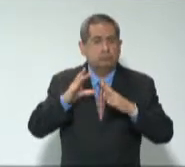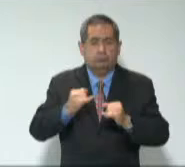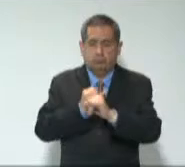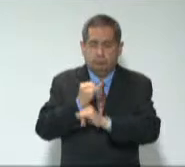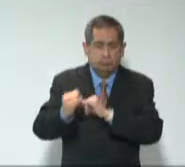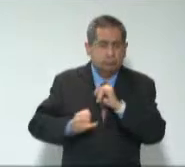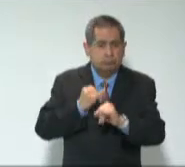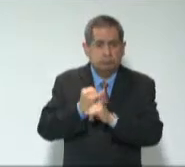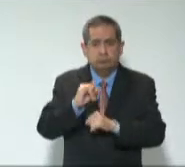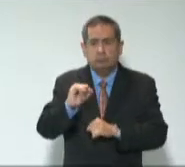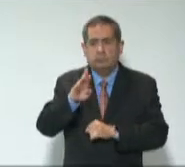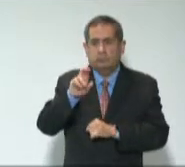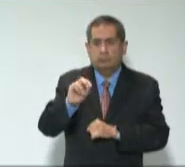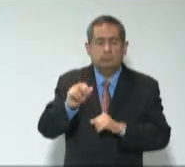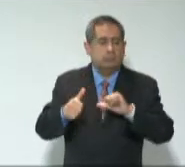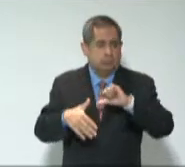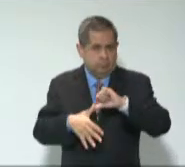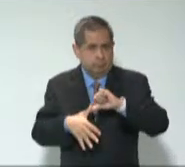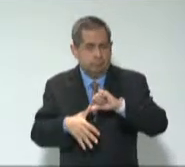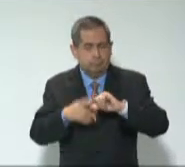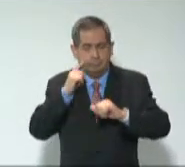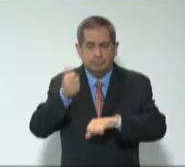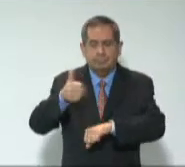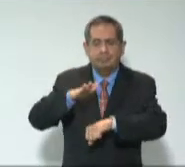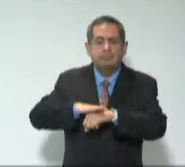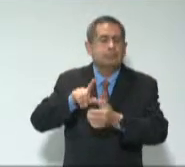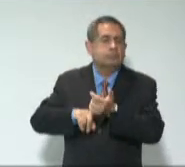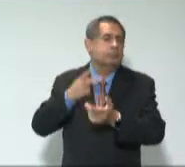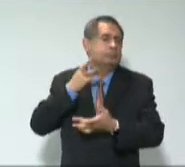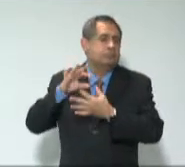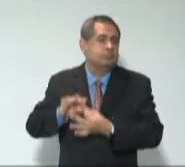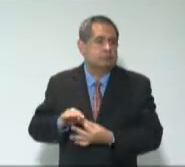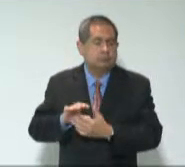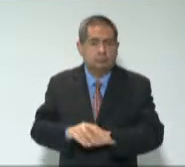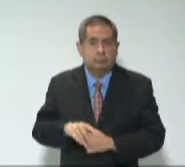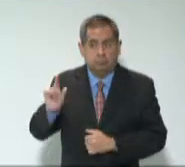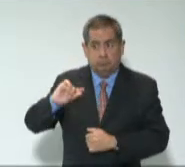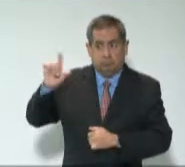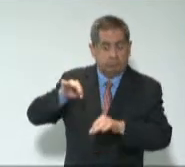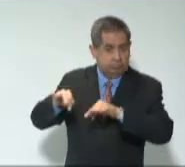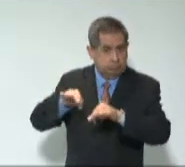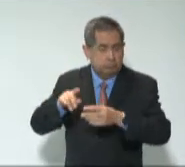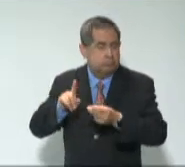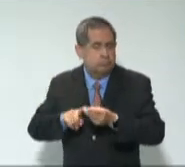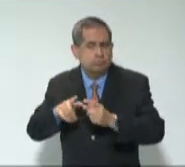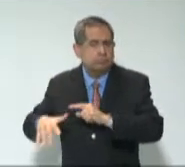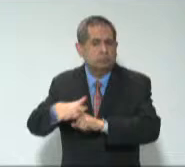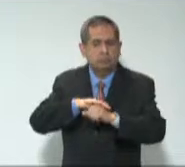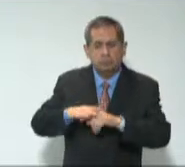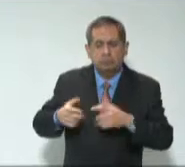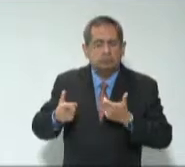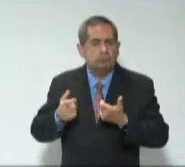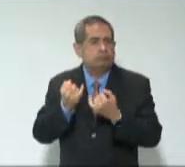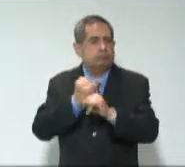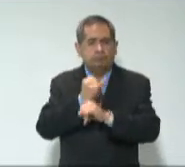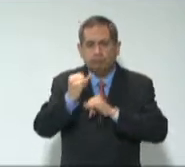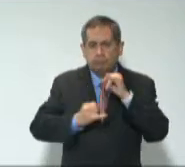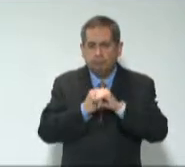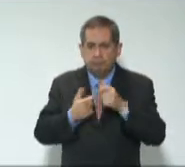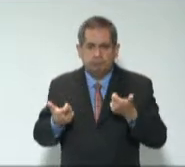para iberoamérica de administración y políticas públicas se ha desarrollado profesionalmente en el ámbito de la cooperación